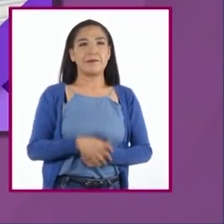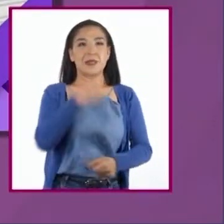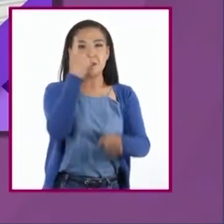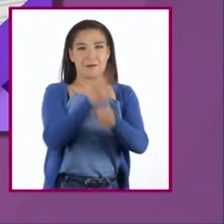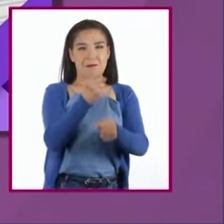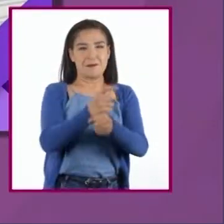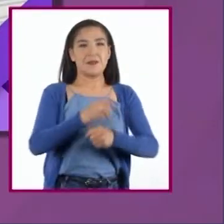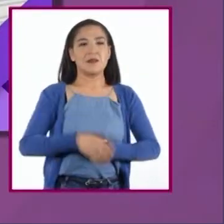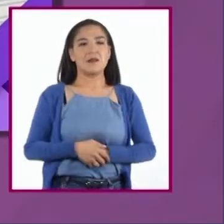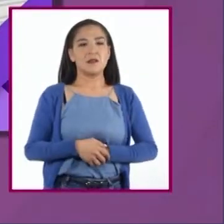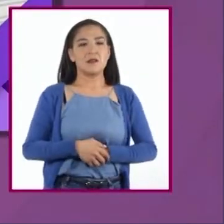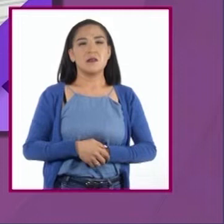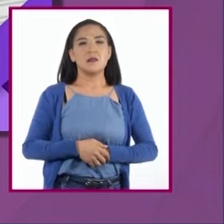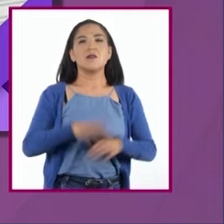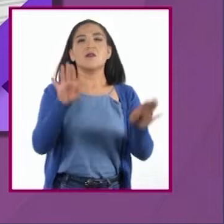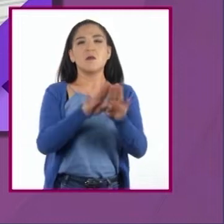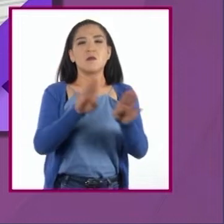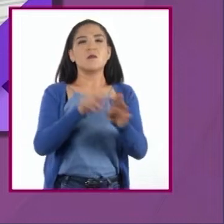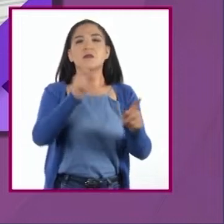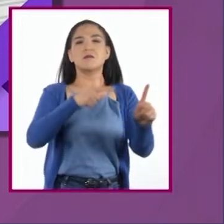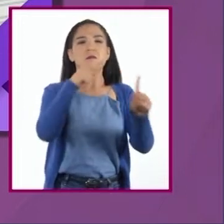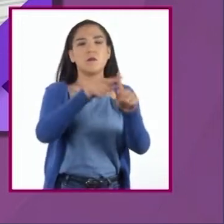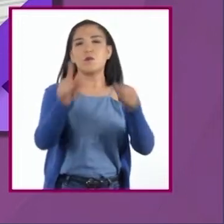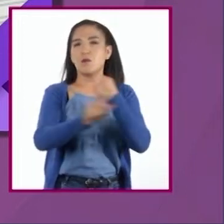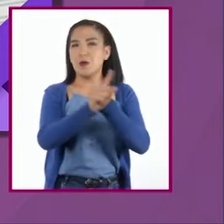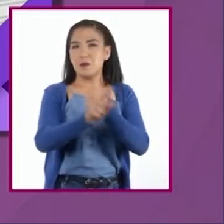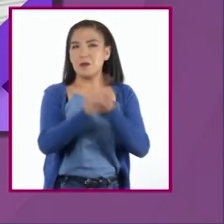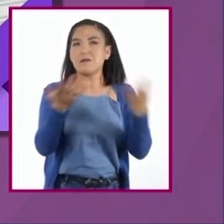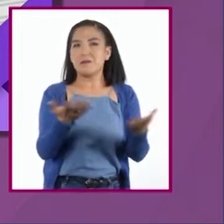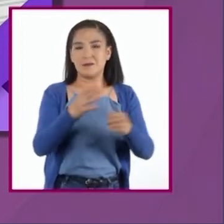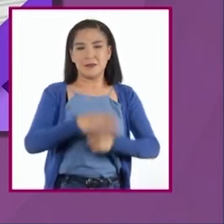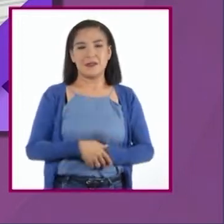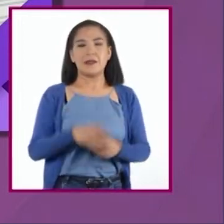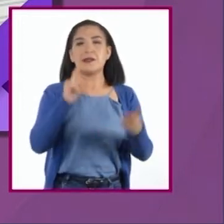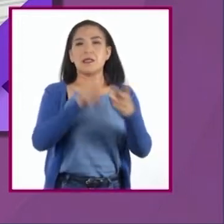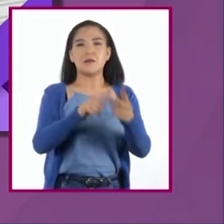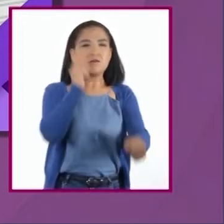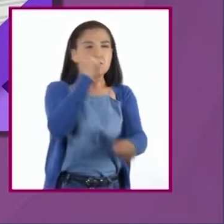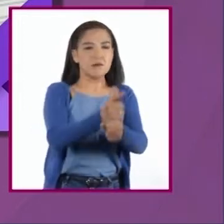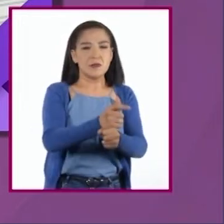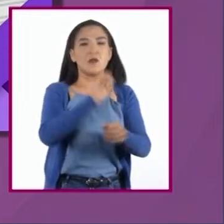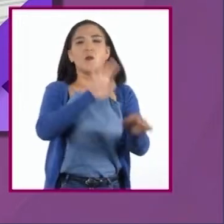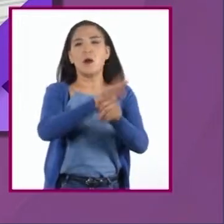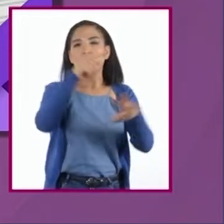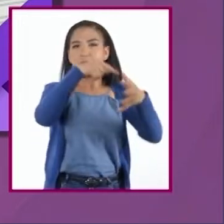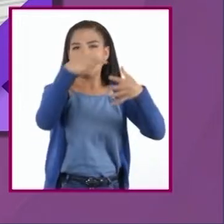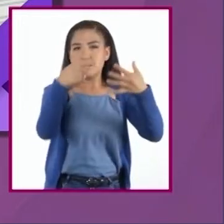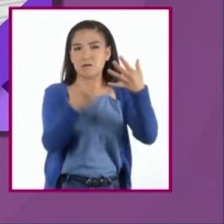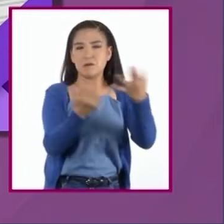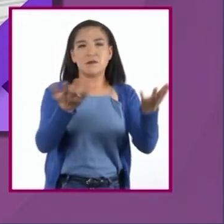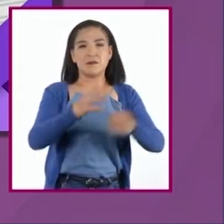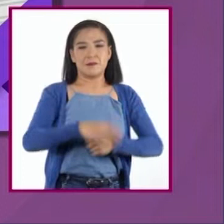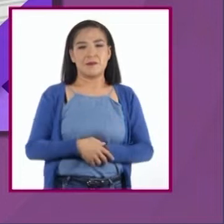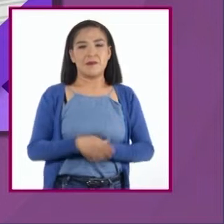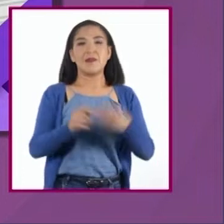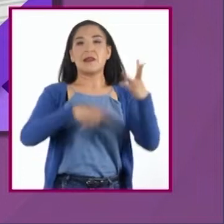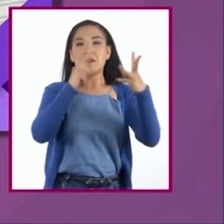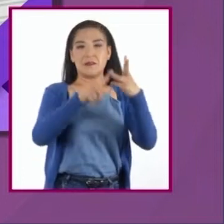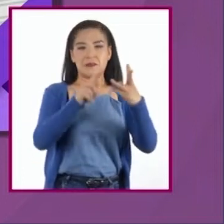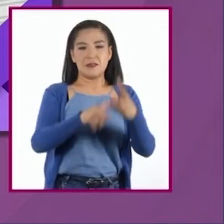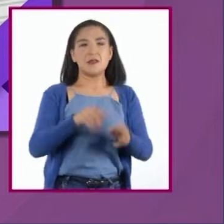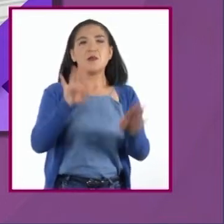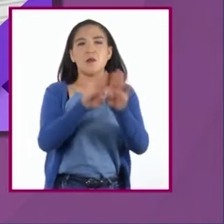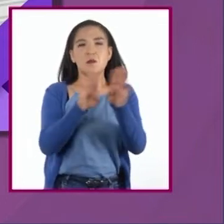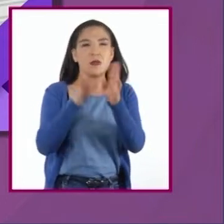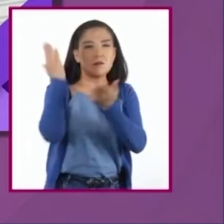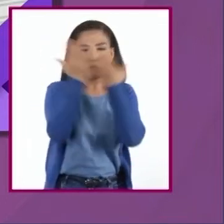1. Definir el problema o situación. 2. Identificar las alternativas. 3.